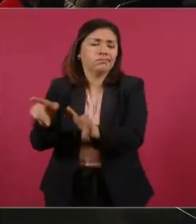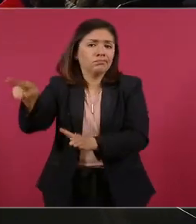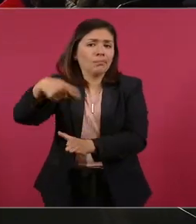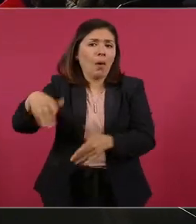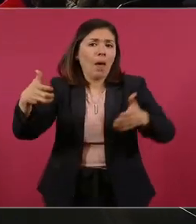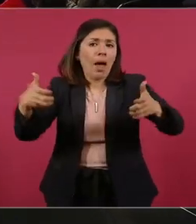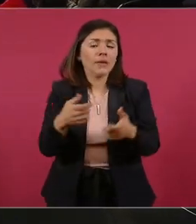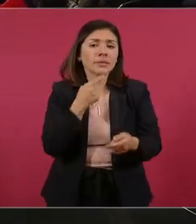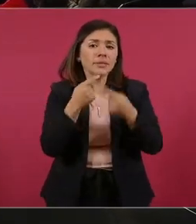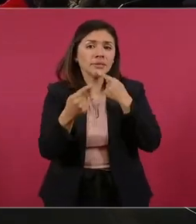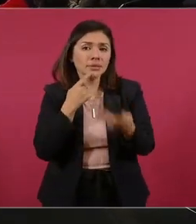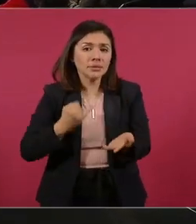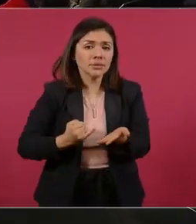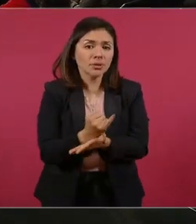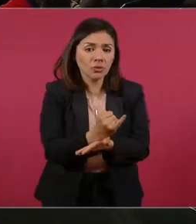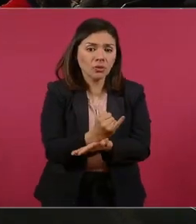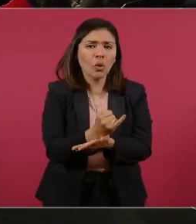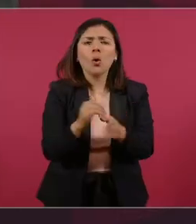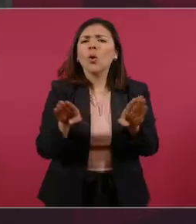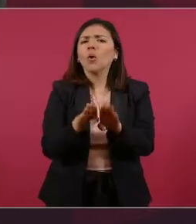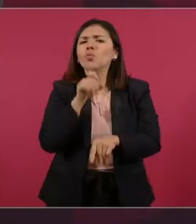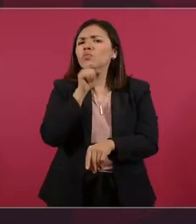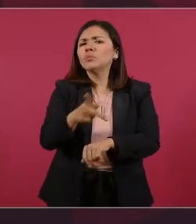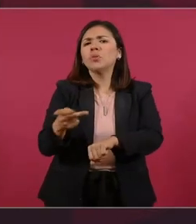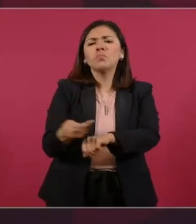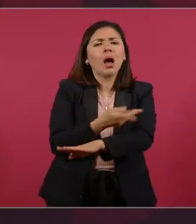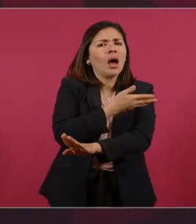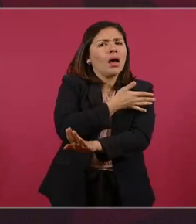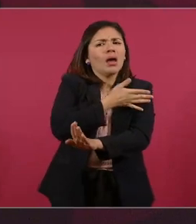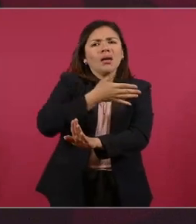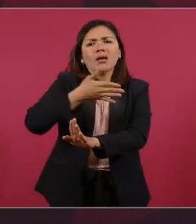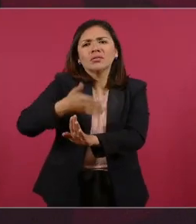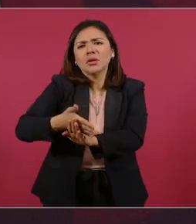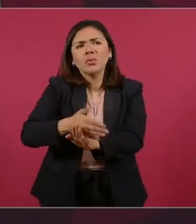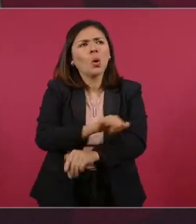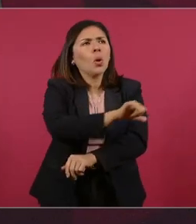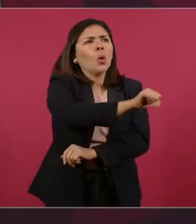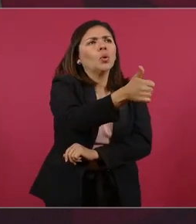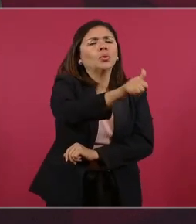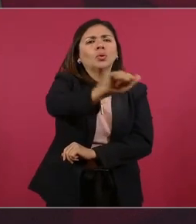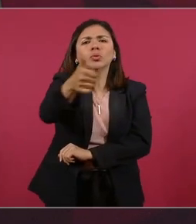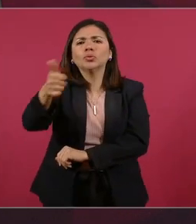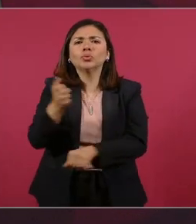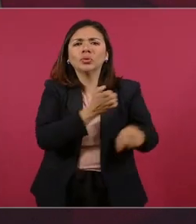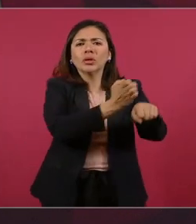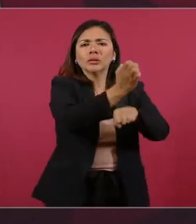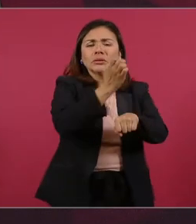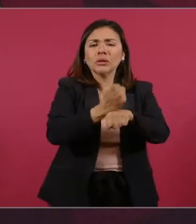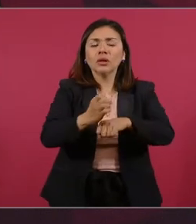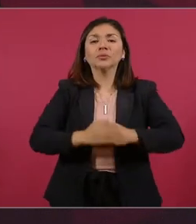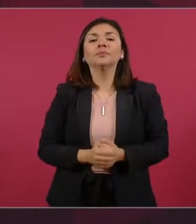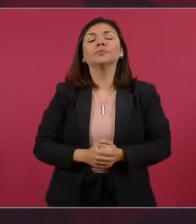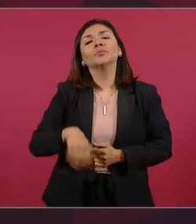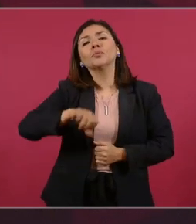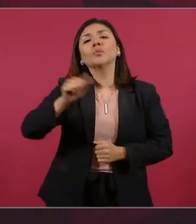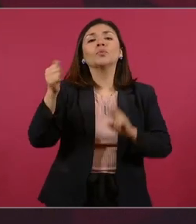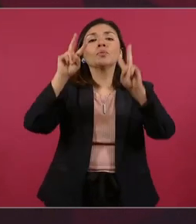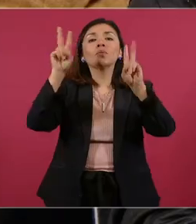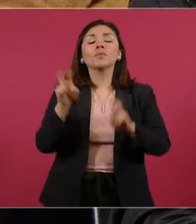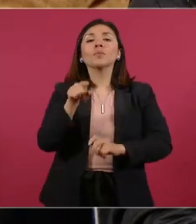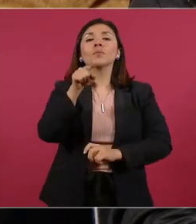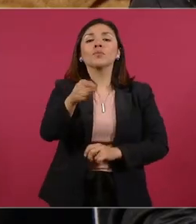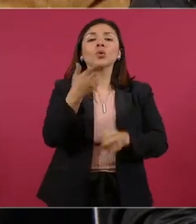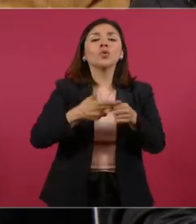a decidir, como ha venido sucediendo en otros estados. Y respecto a